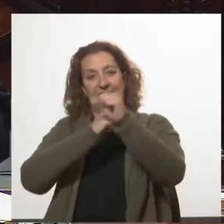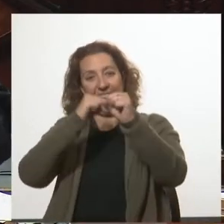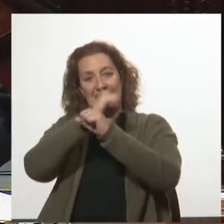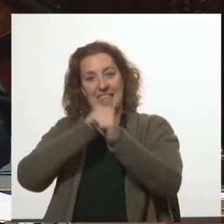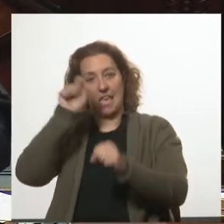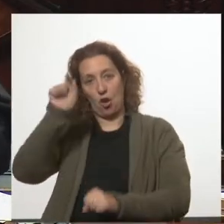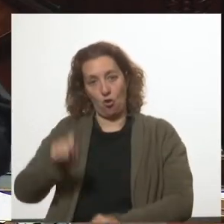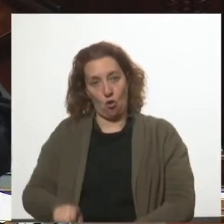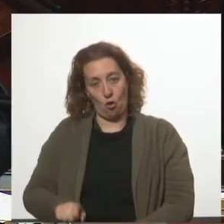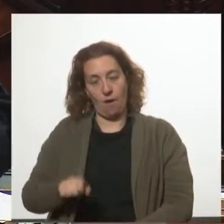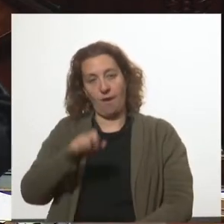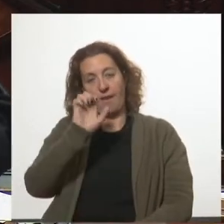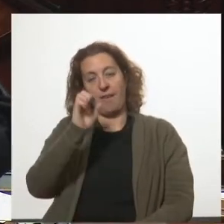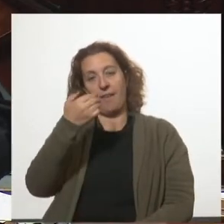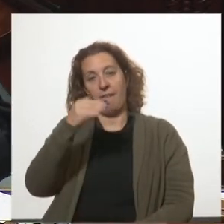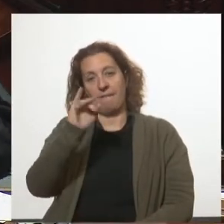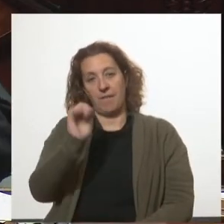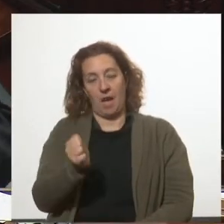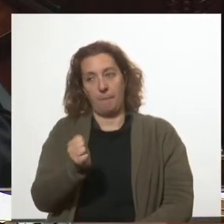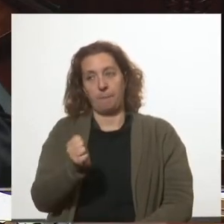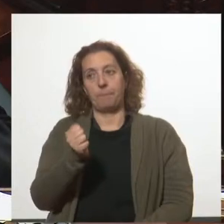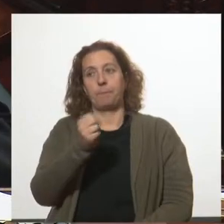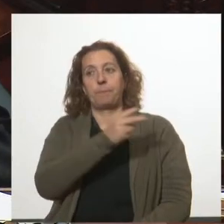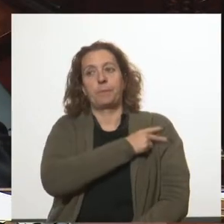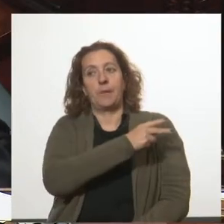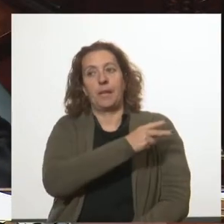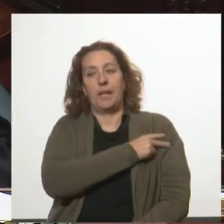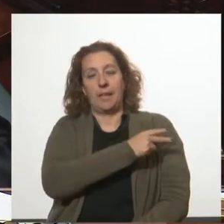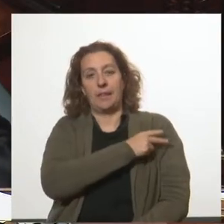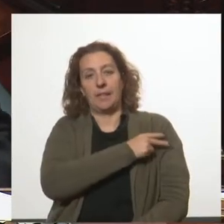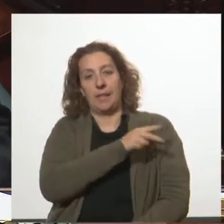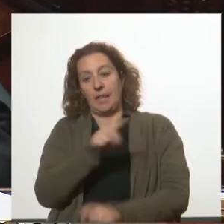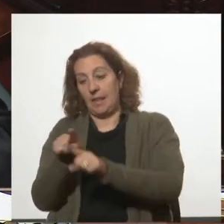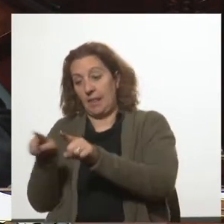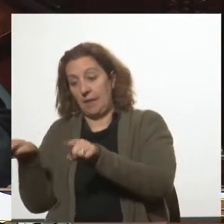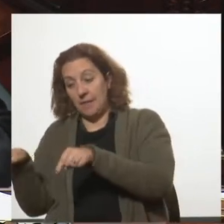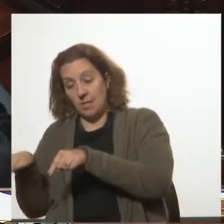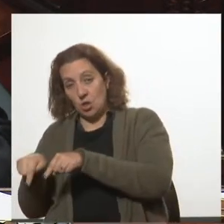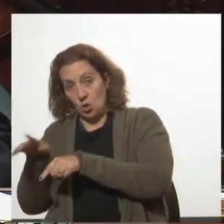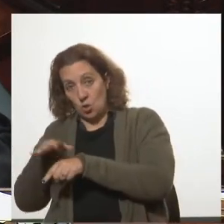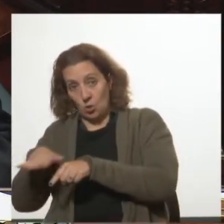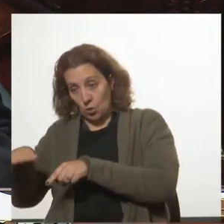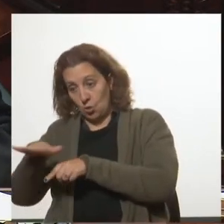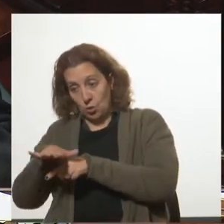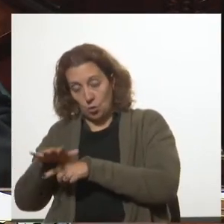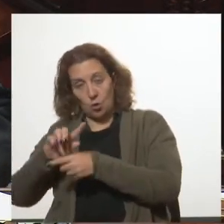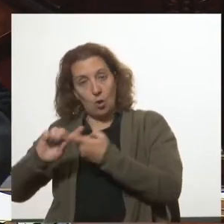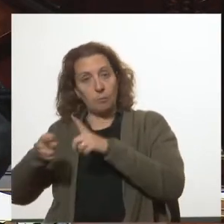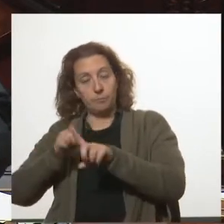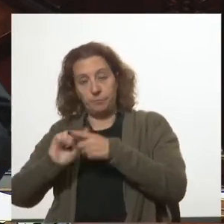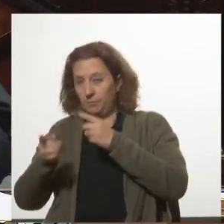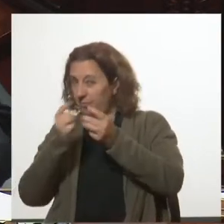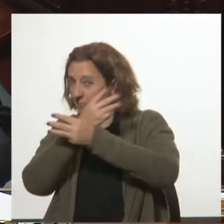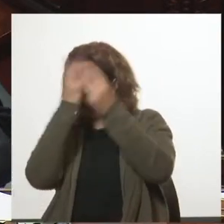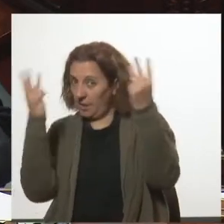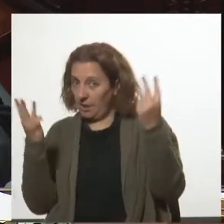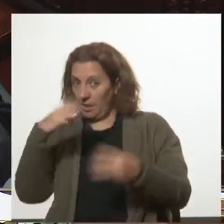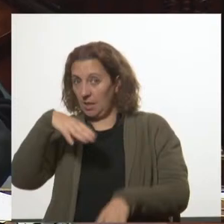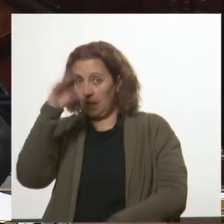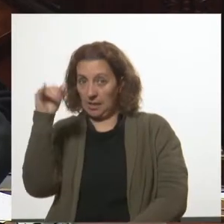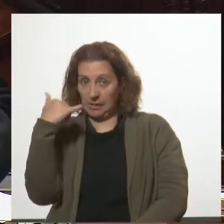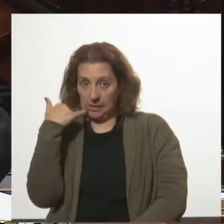hevia gerente de división coordinador general de antel